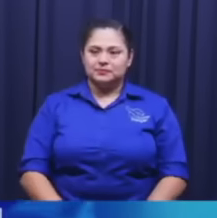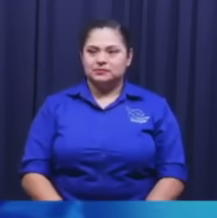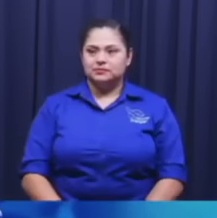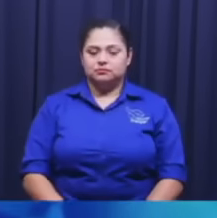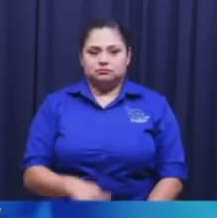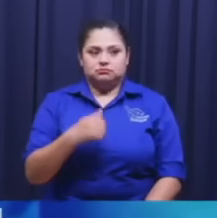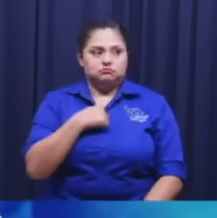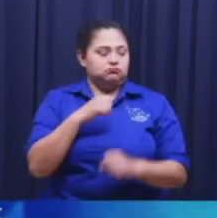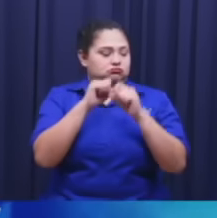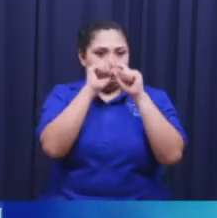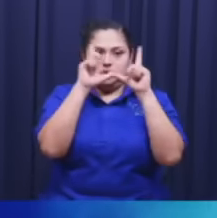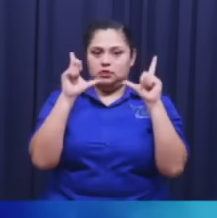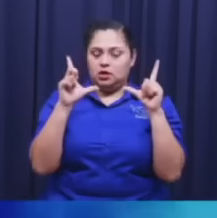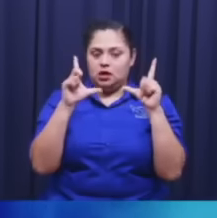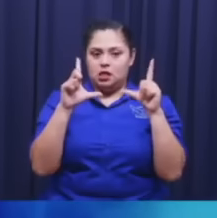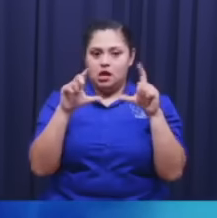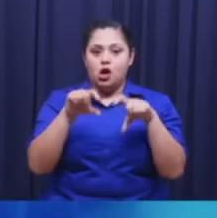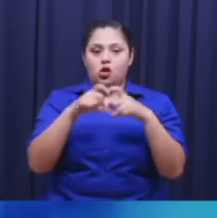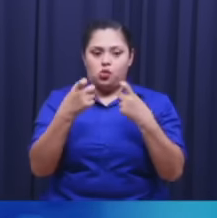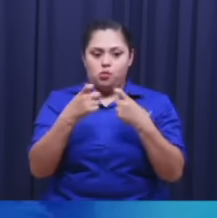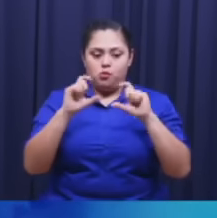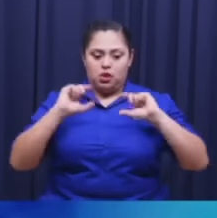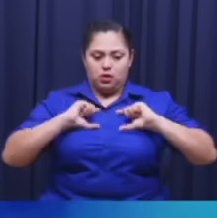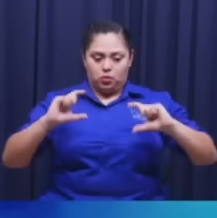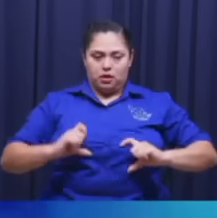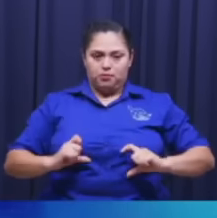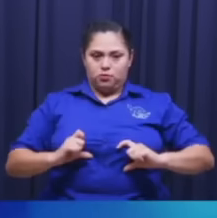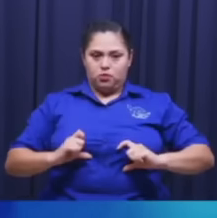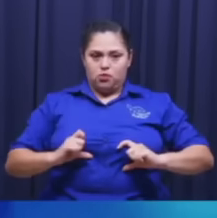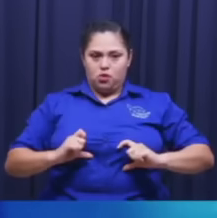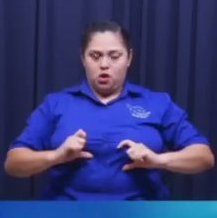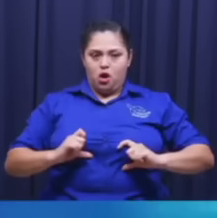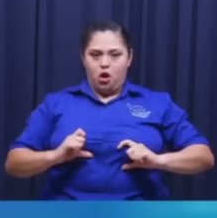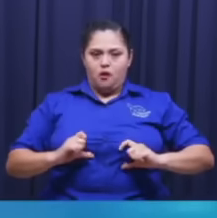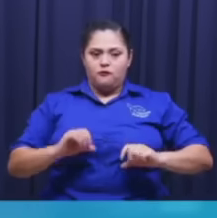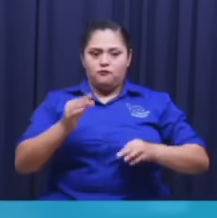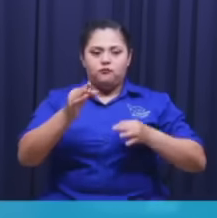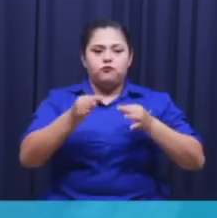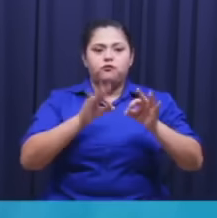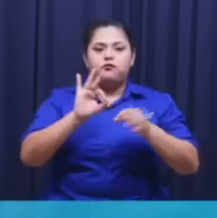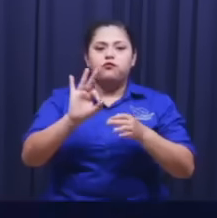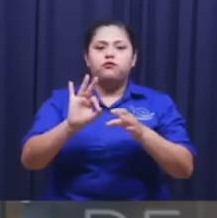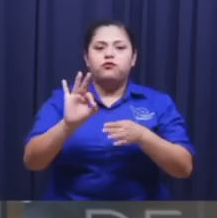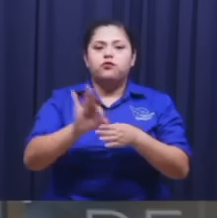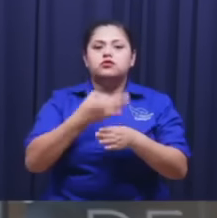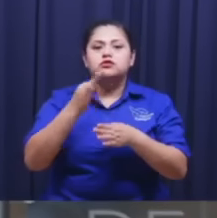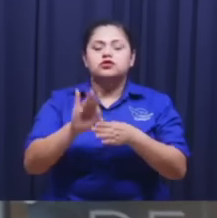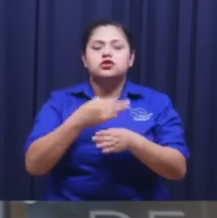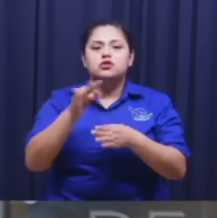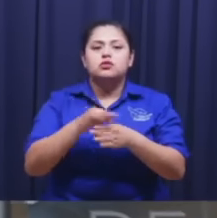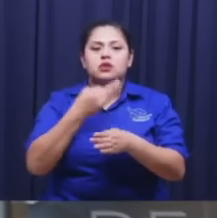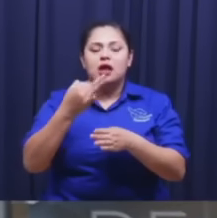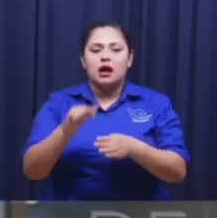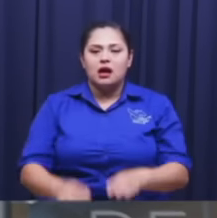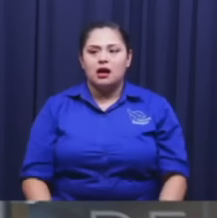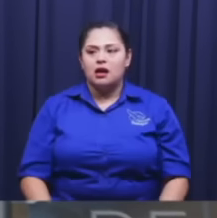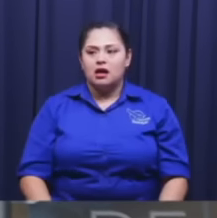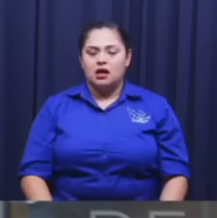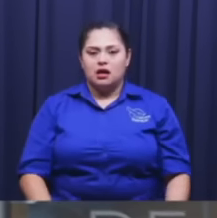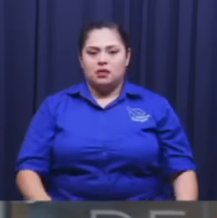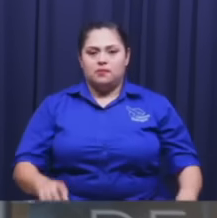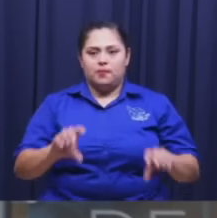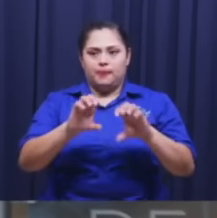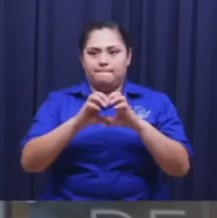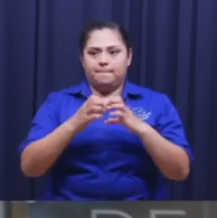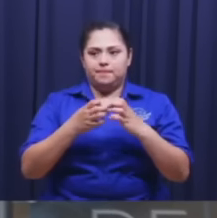bish. Imagínese usted, impresionante cómo unos nefroncitos ahí están. Y